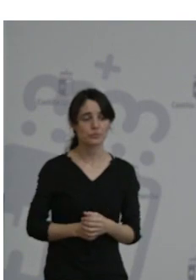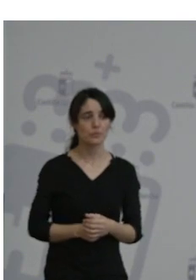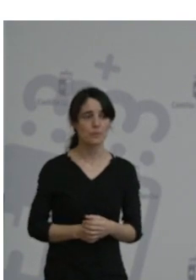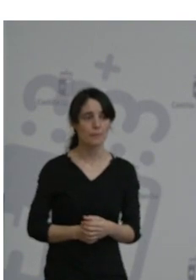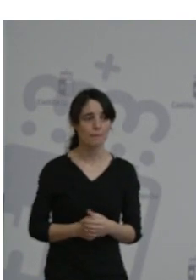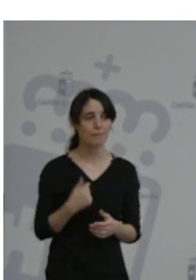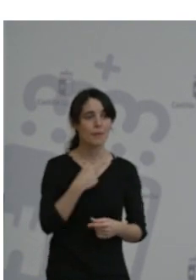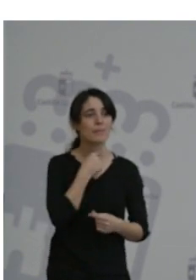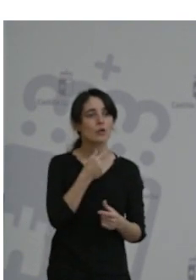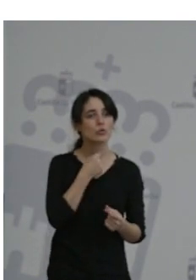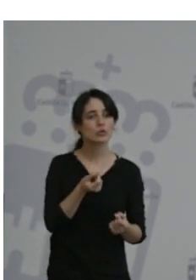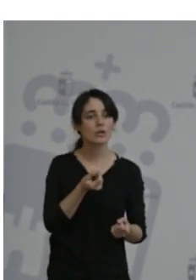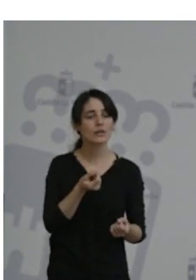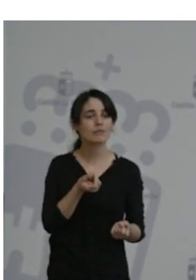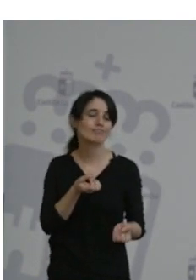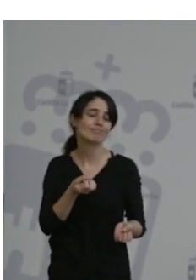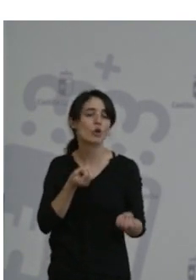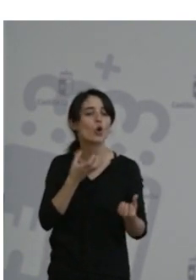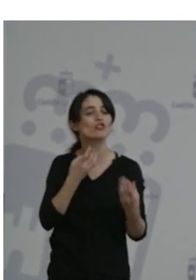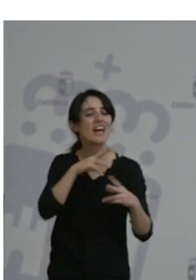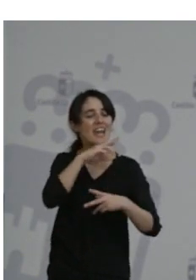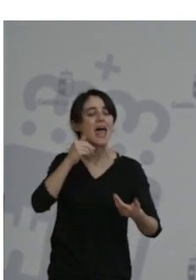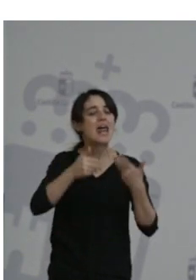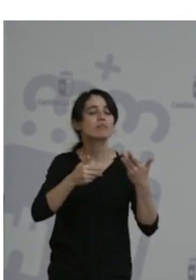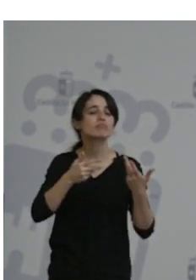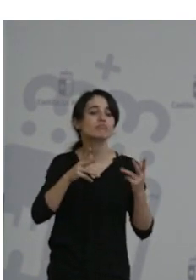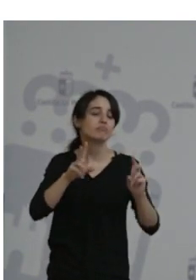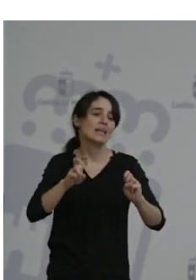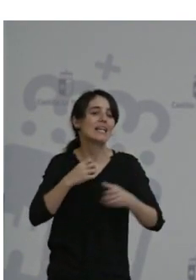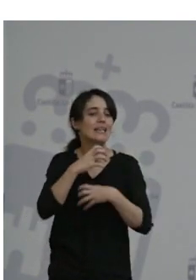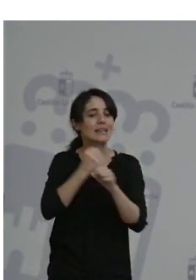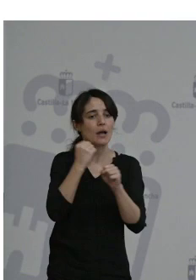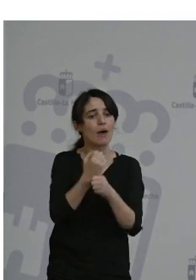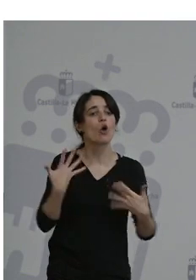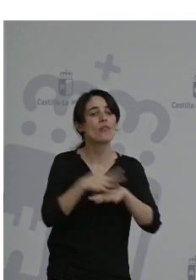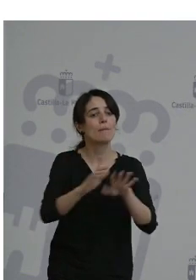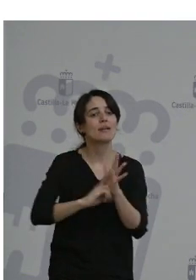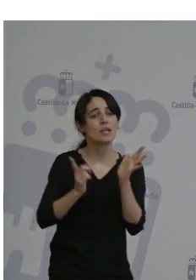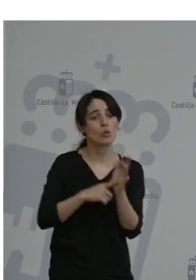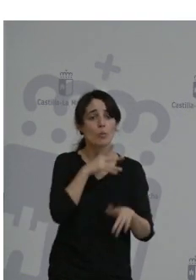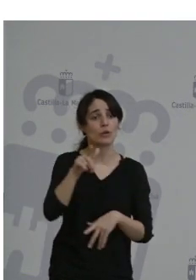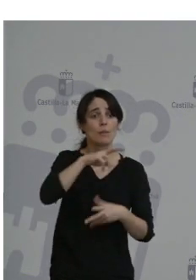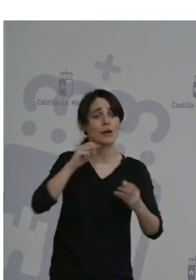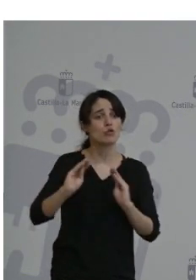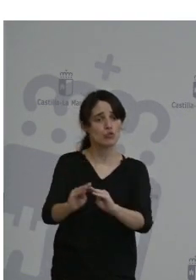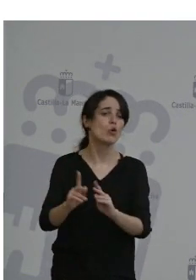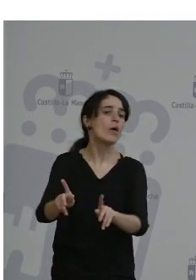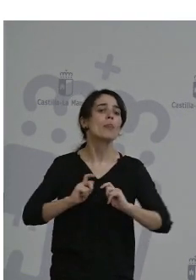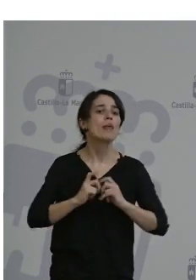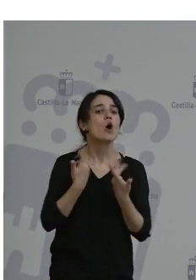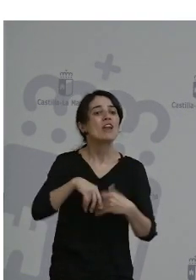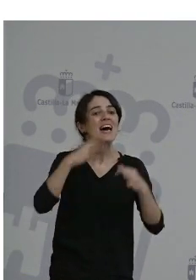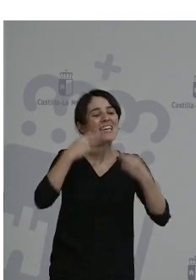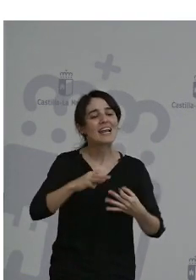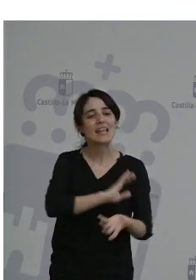poner en valor a plena inclusión cuya labor contribuye a visibilizar una realidad de la sociedad que nos costaría ver